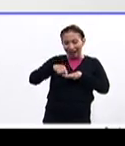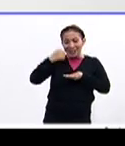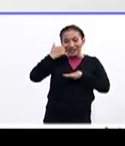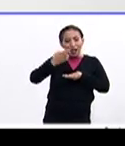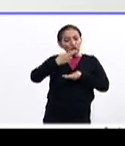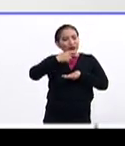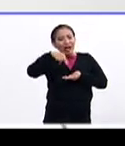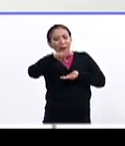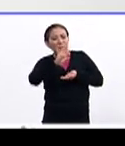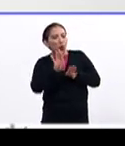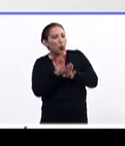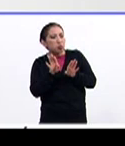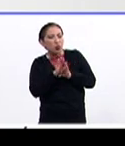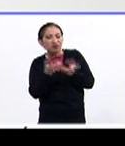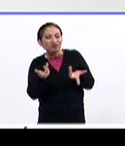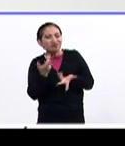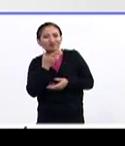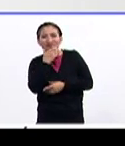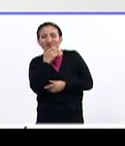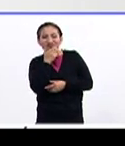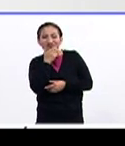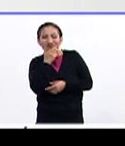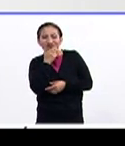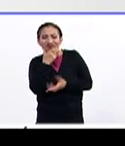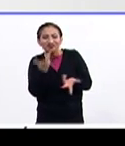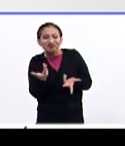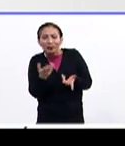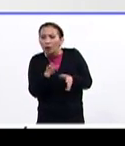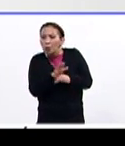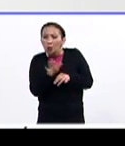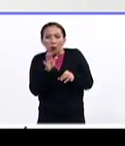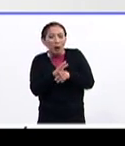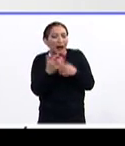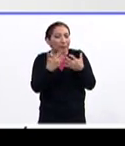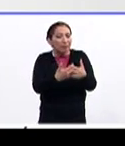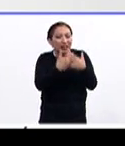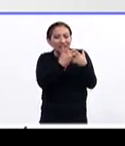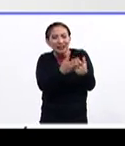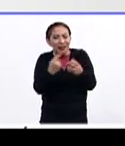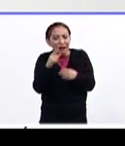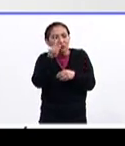y lo quieren aplicar, pero no saben ellos exactamente a qué tipo de empresas